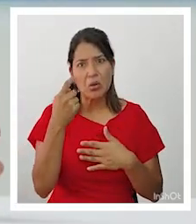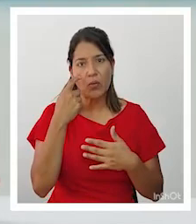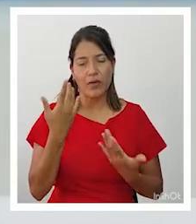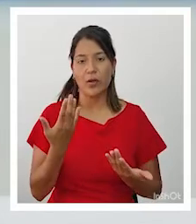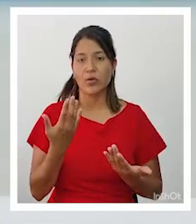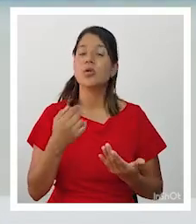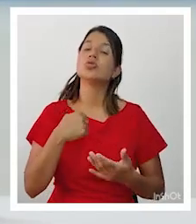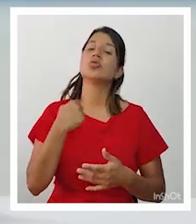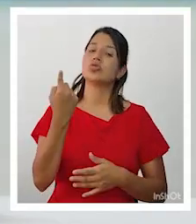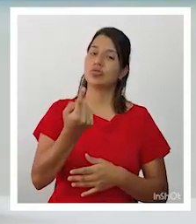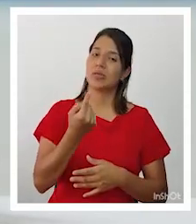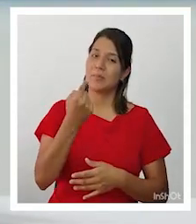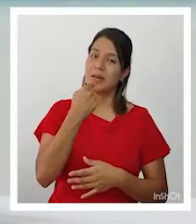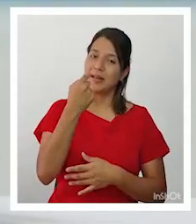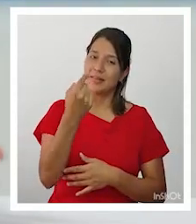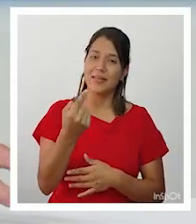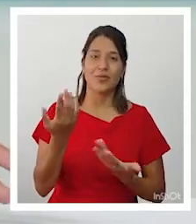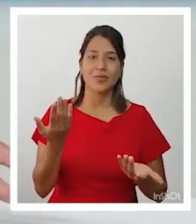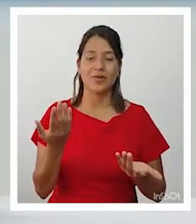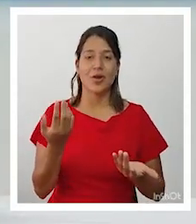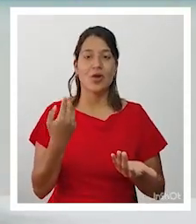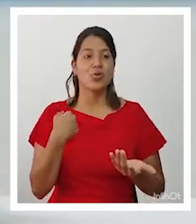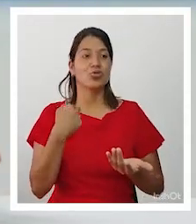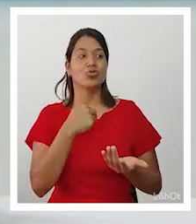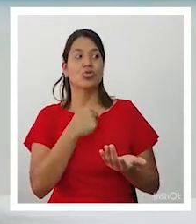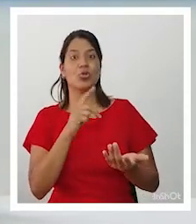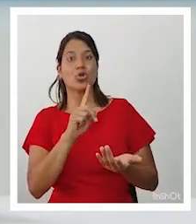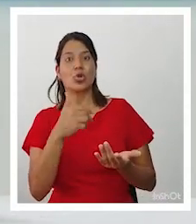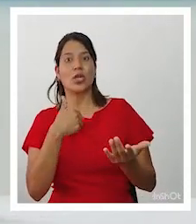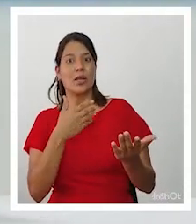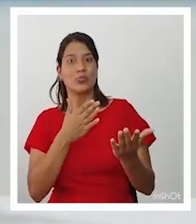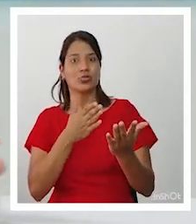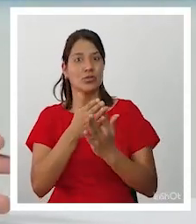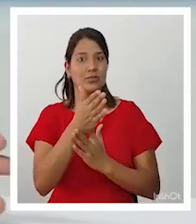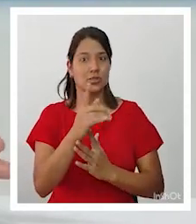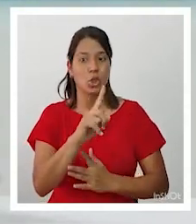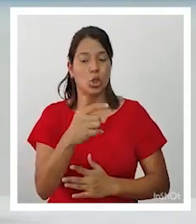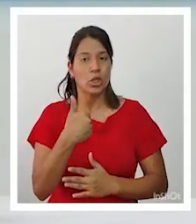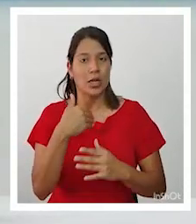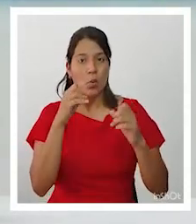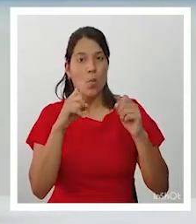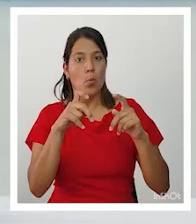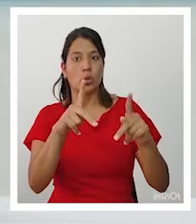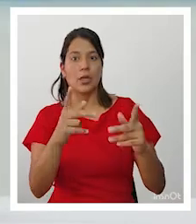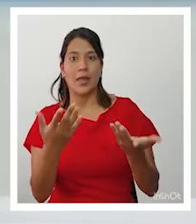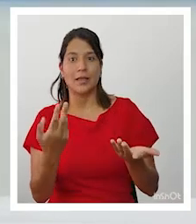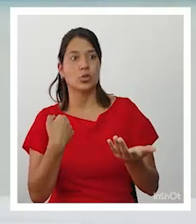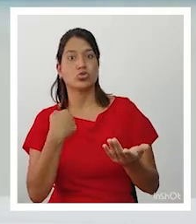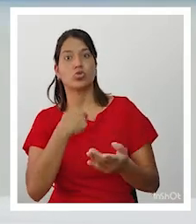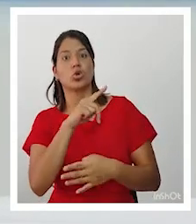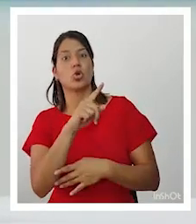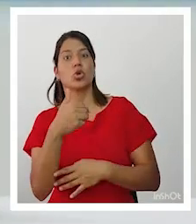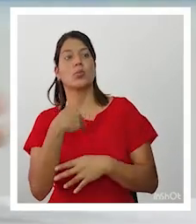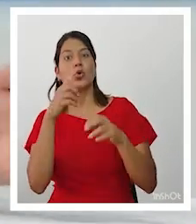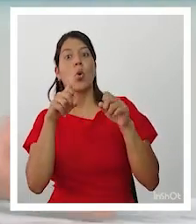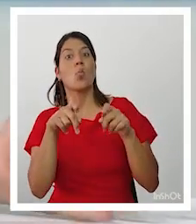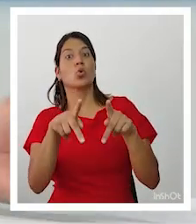siempre les digo es que no tenemos accesos, no tenemos oportunidades para lo que es el